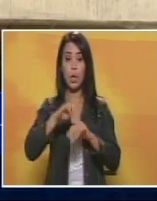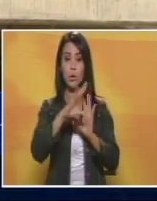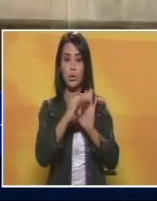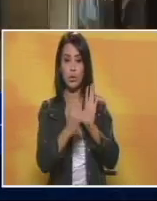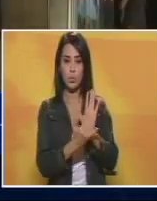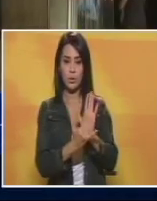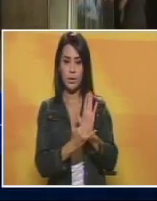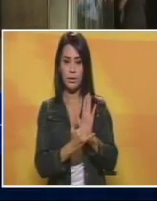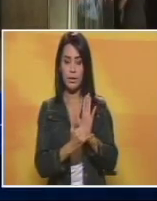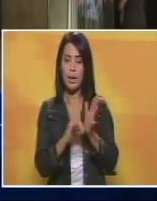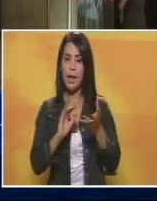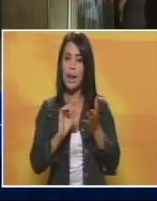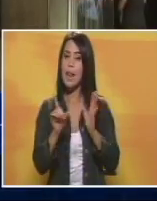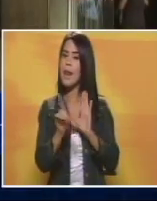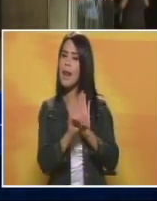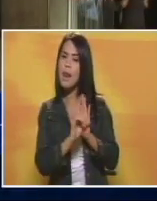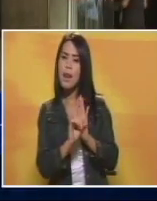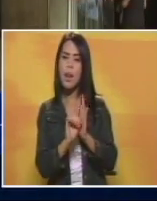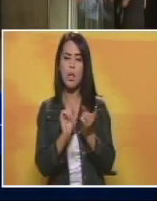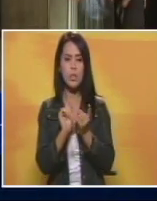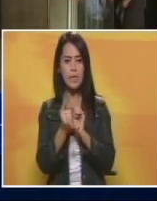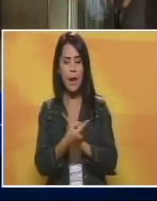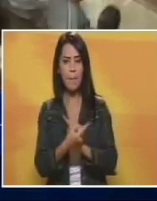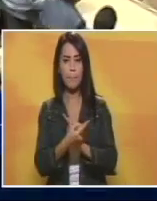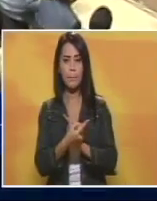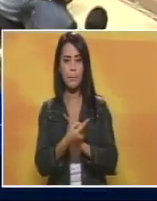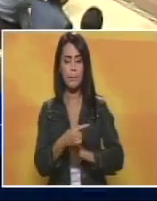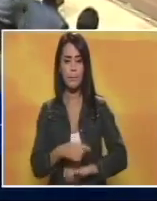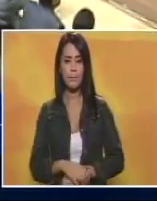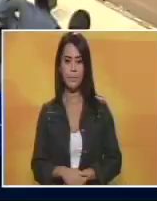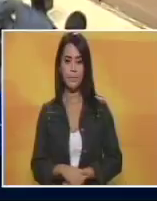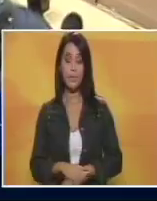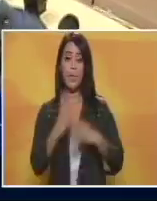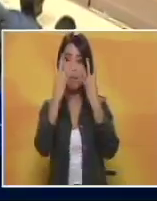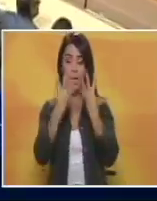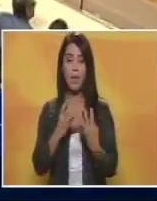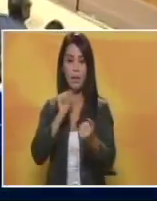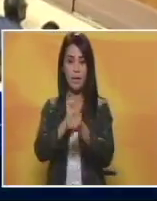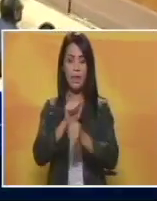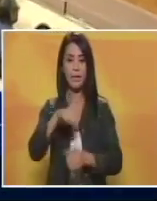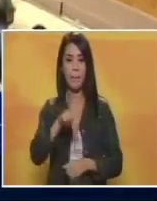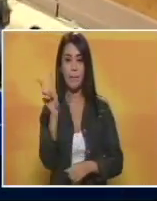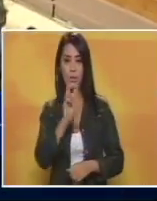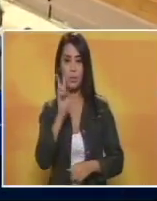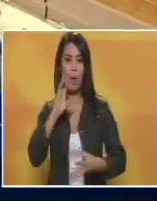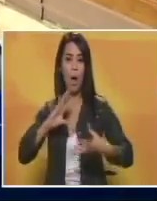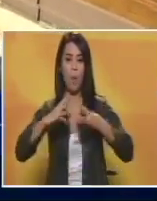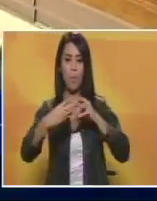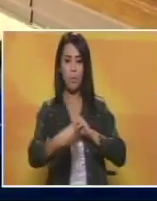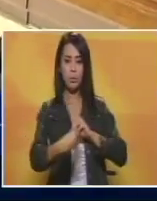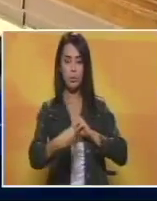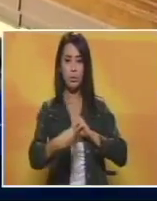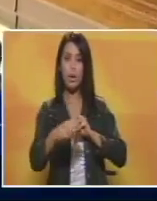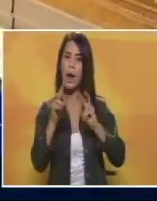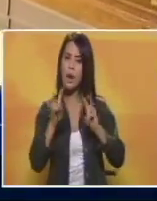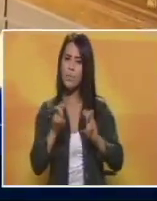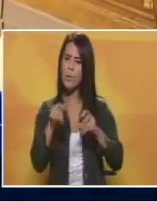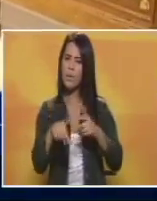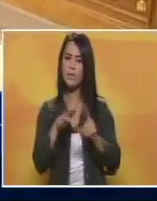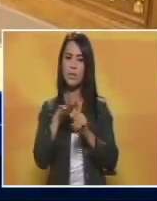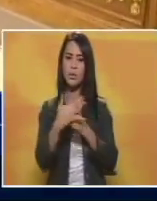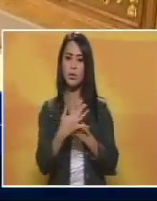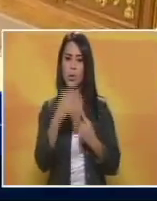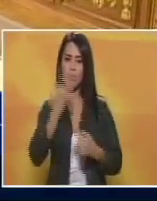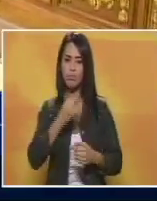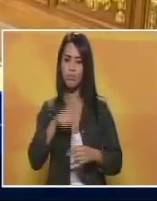Constituyente, es la reforma de las leyes penales de Venezuela, adaptarlo a la nueva realidad del